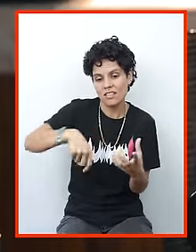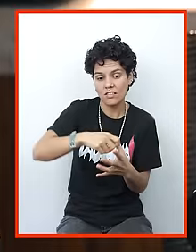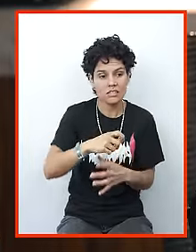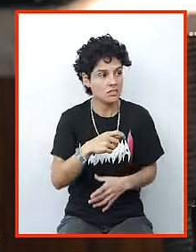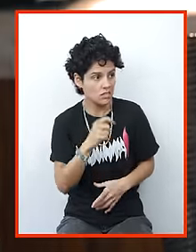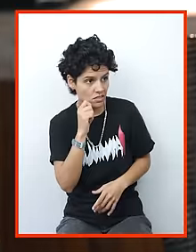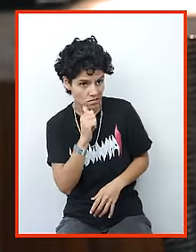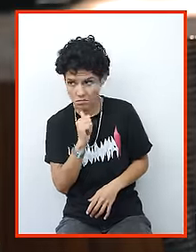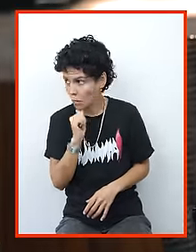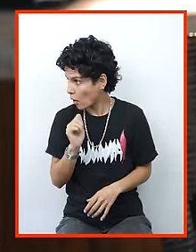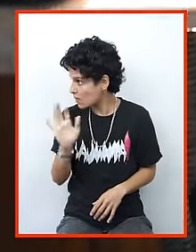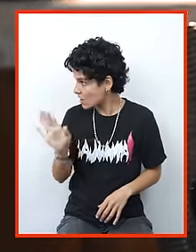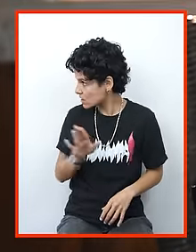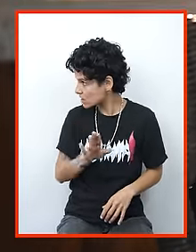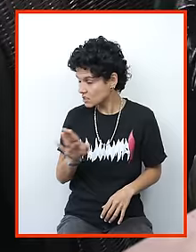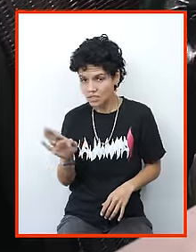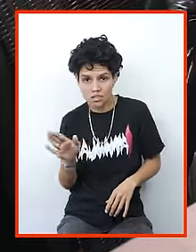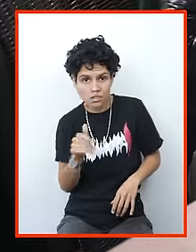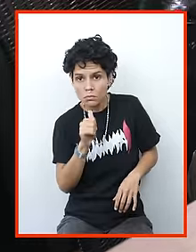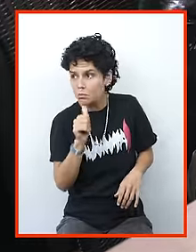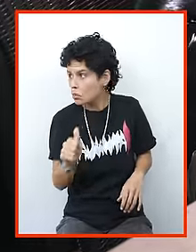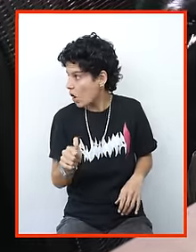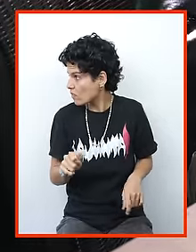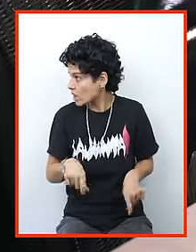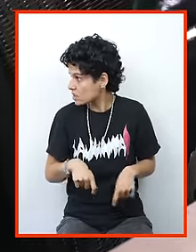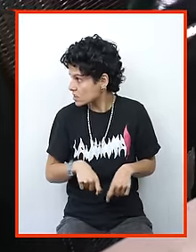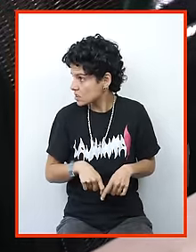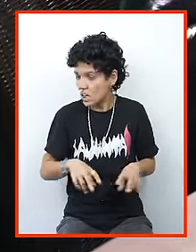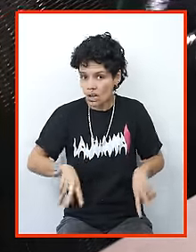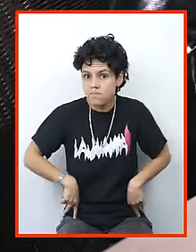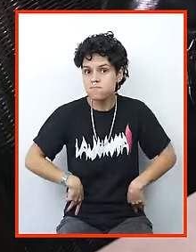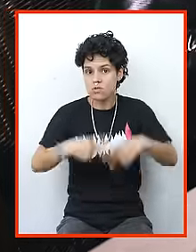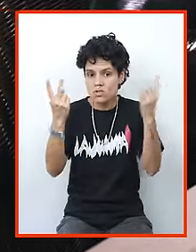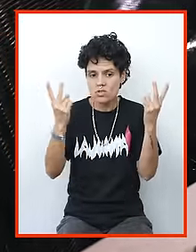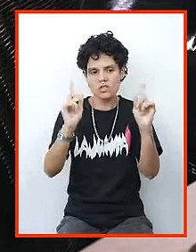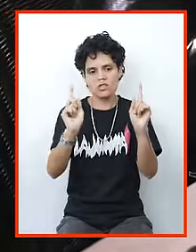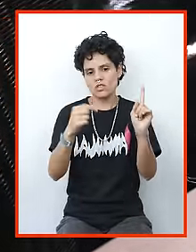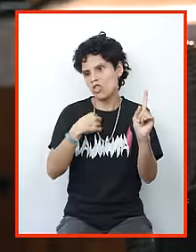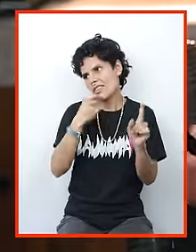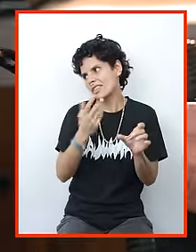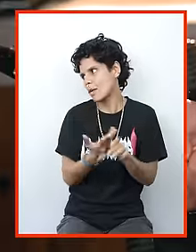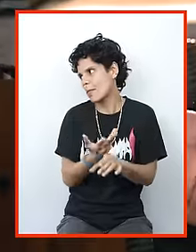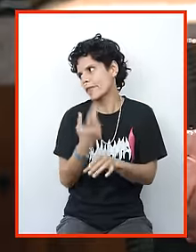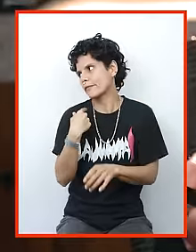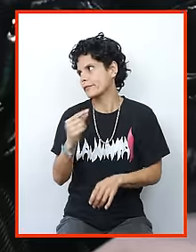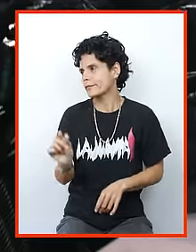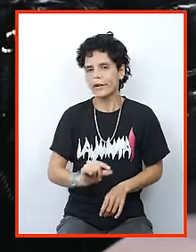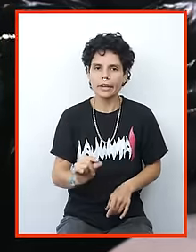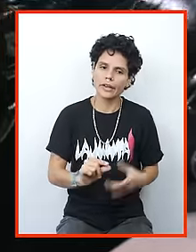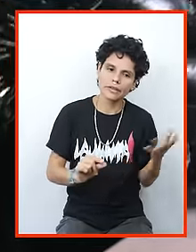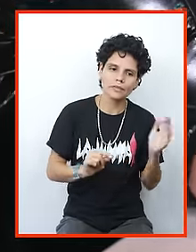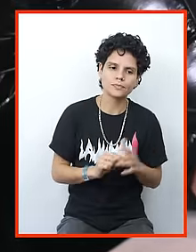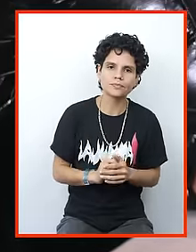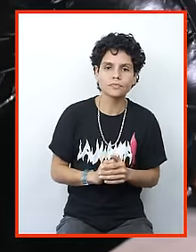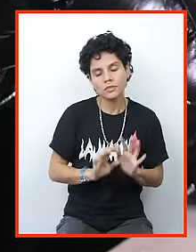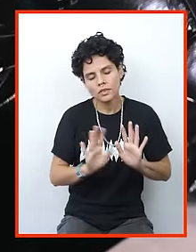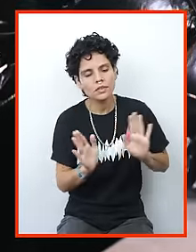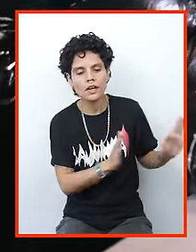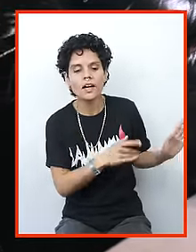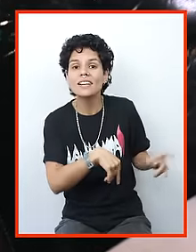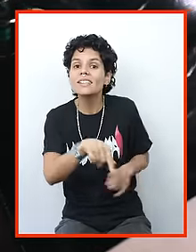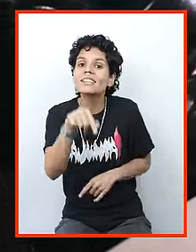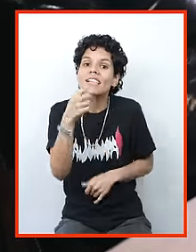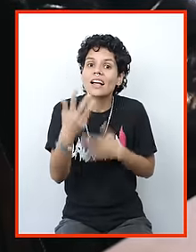pobreza. No, pero dos tomatitos picados así, bueno, tampoco es un gasto, digo yo. Tenía una canción a letra